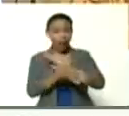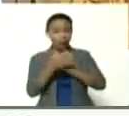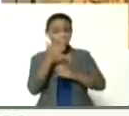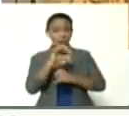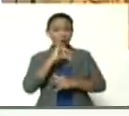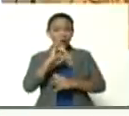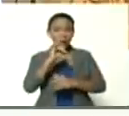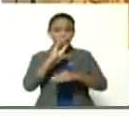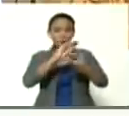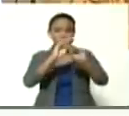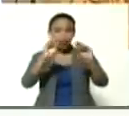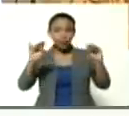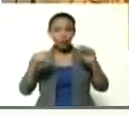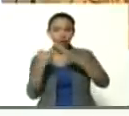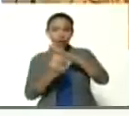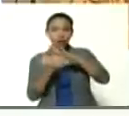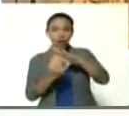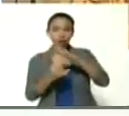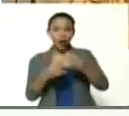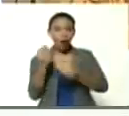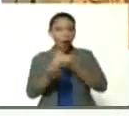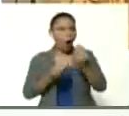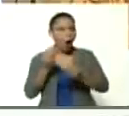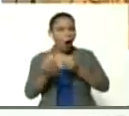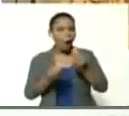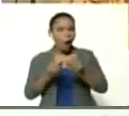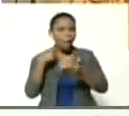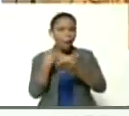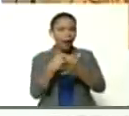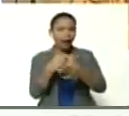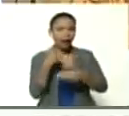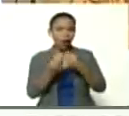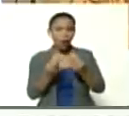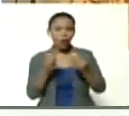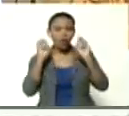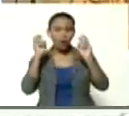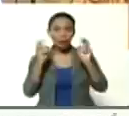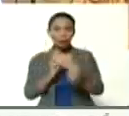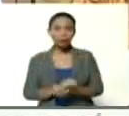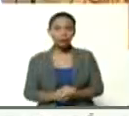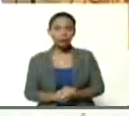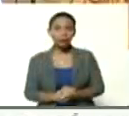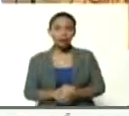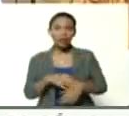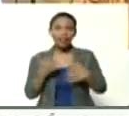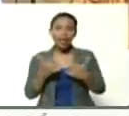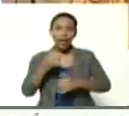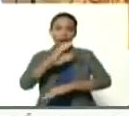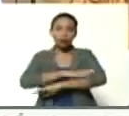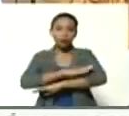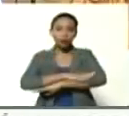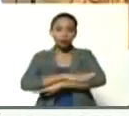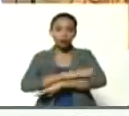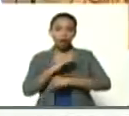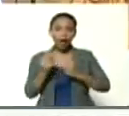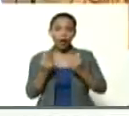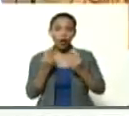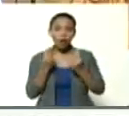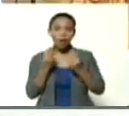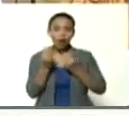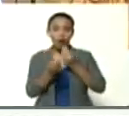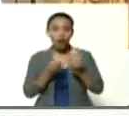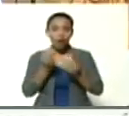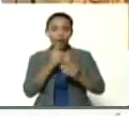las entidades, bueno, cómo son los pagadores, ¿no?, de los actores económicos.